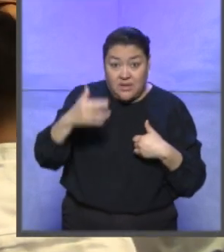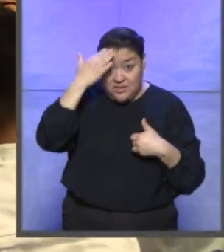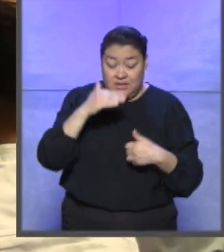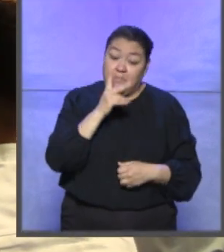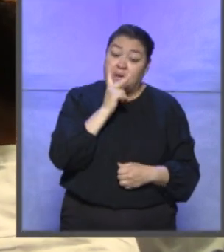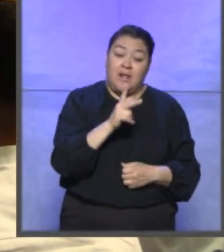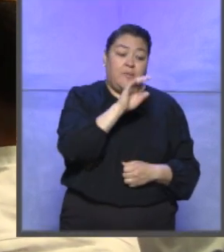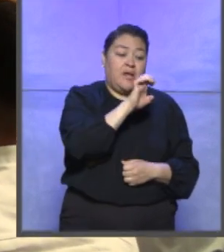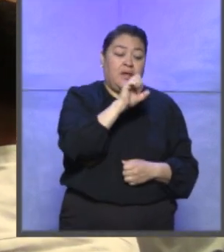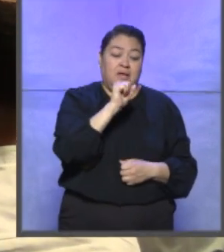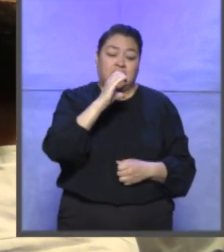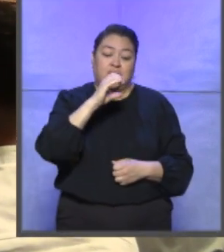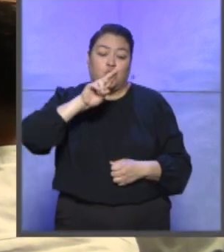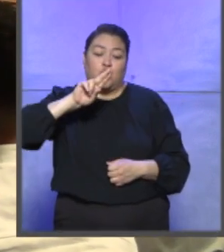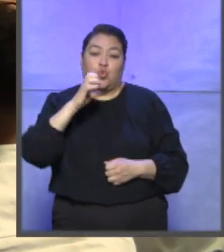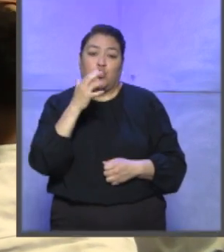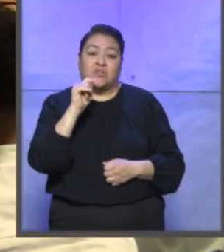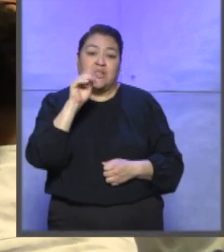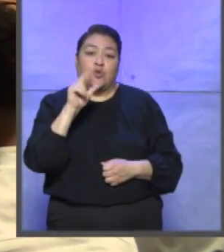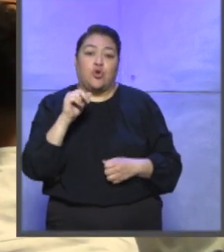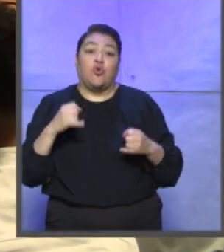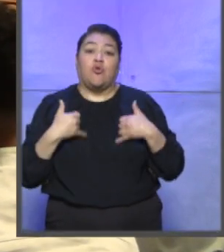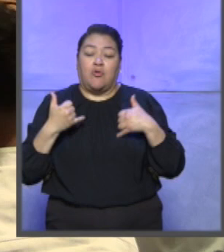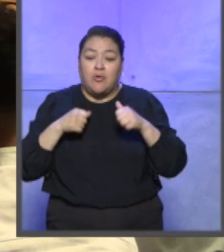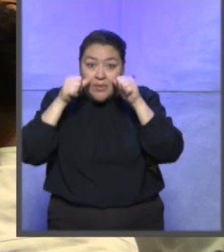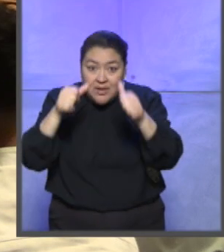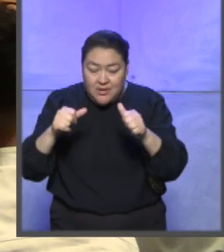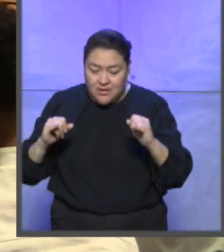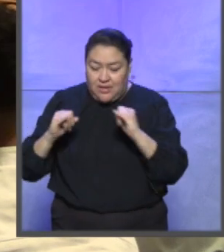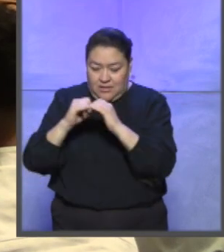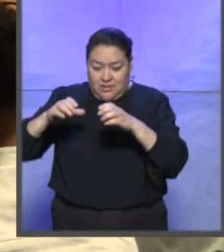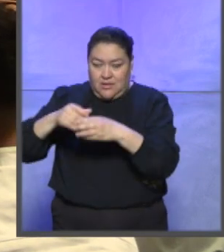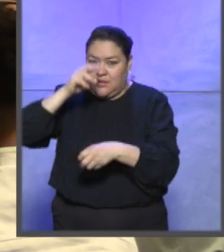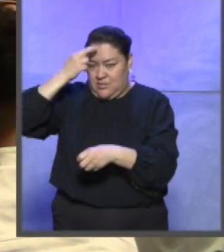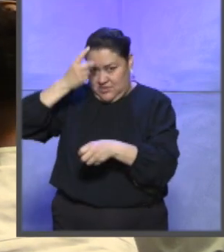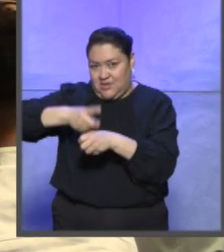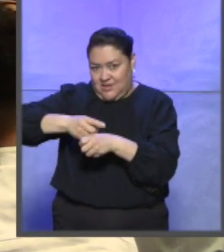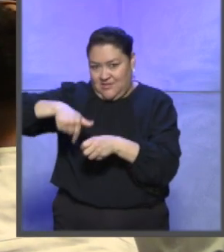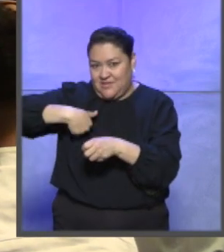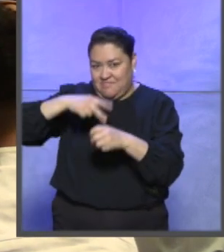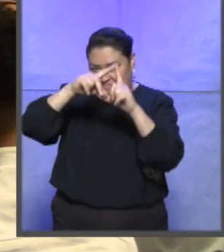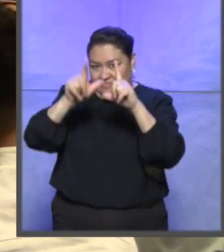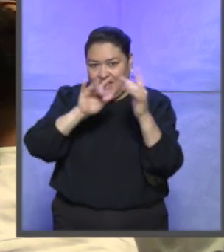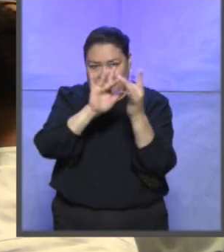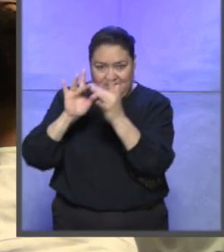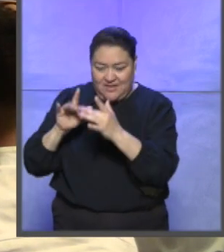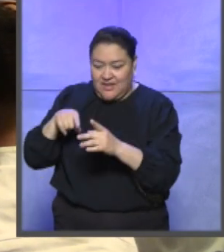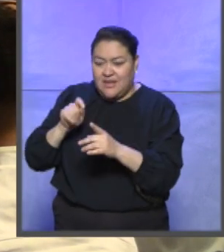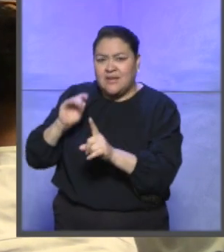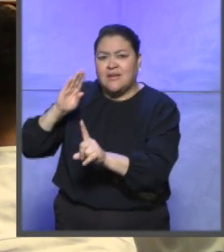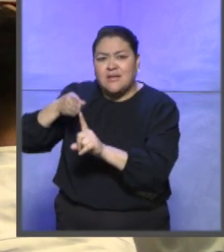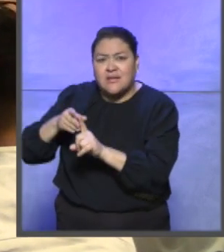proyecto de escuchatorios a través de la Dirección General de Relaciones Institucionales Nacionales, y el cual está dedicado principalmente